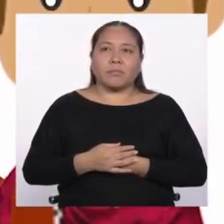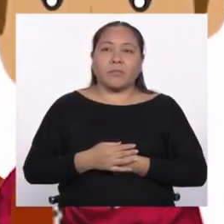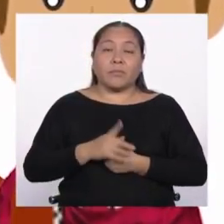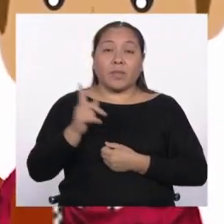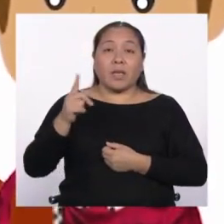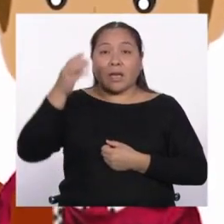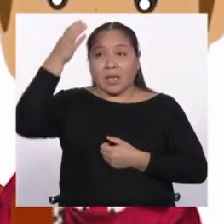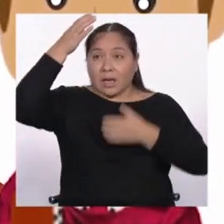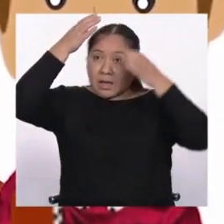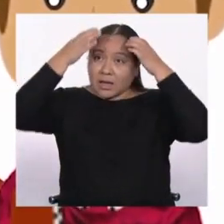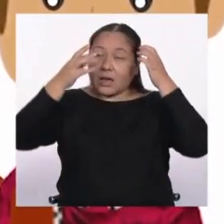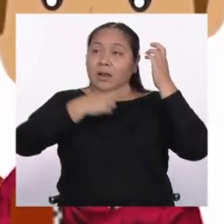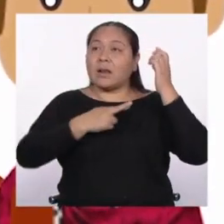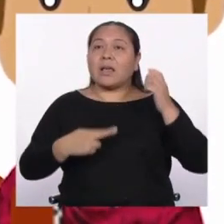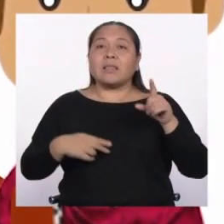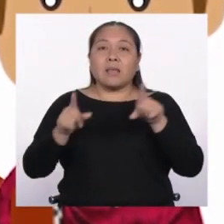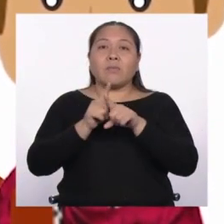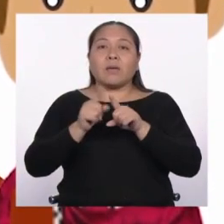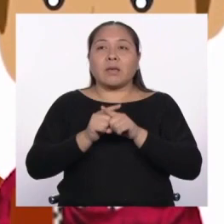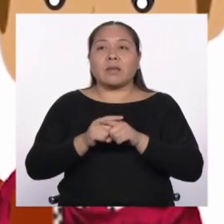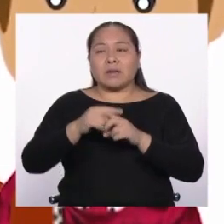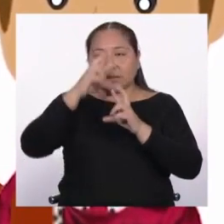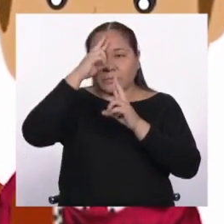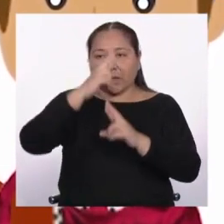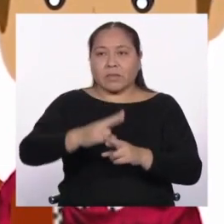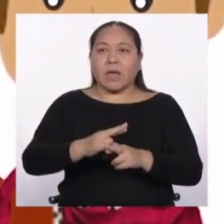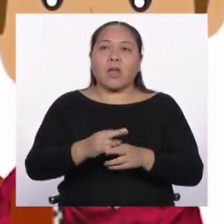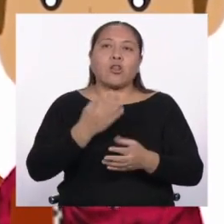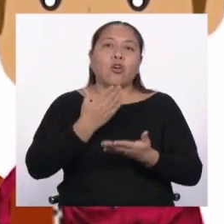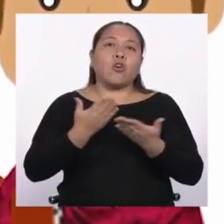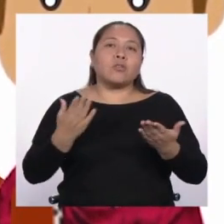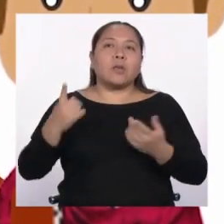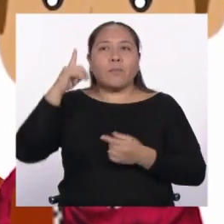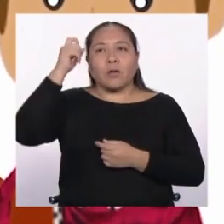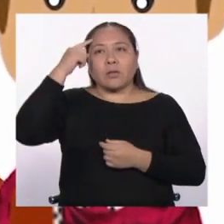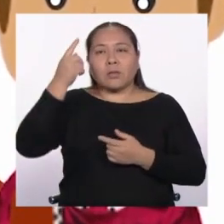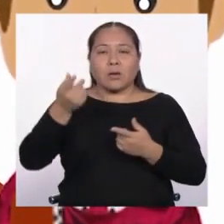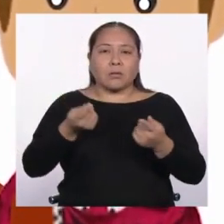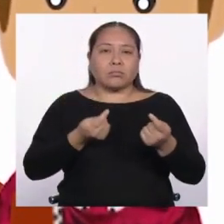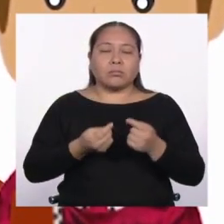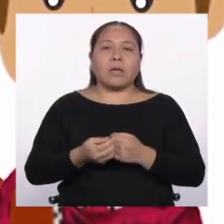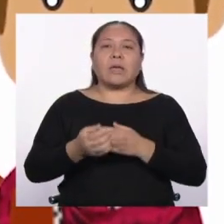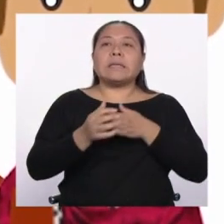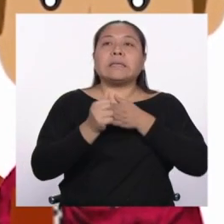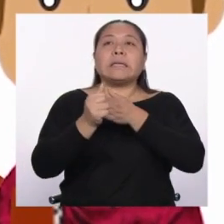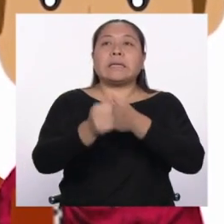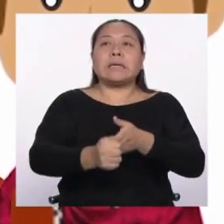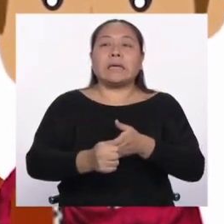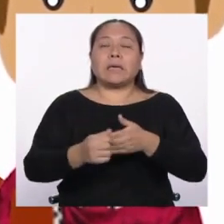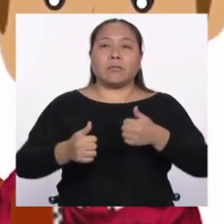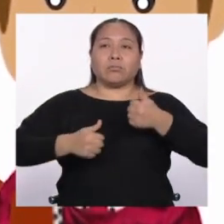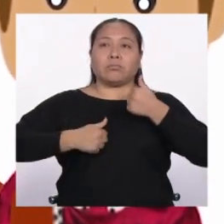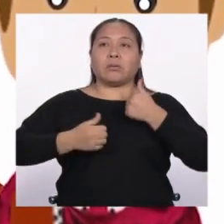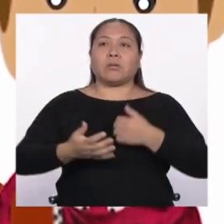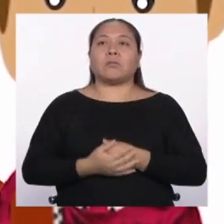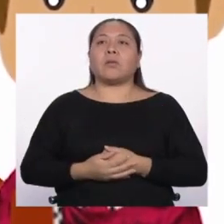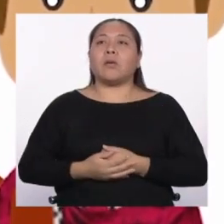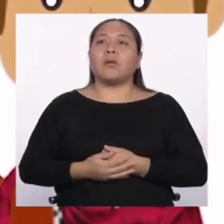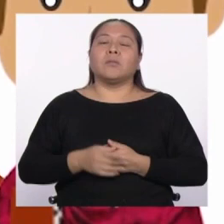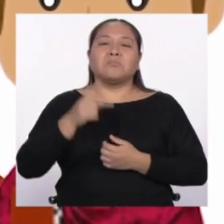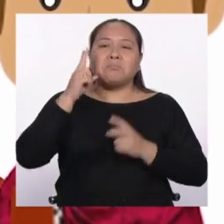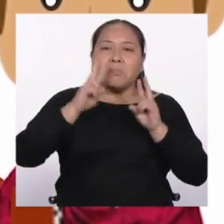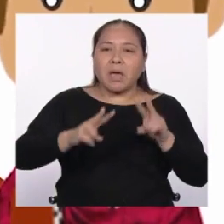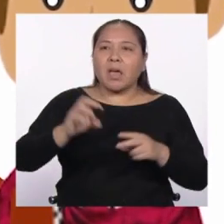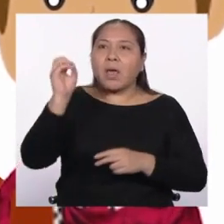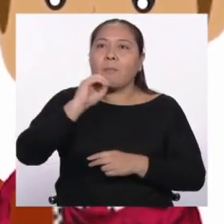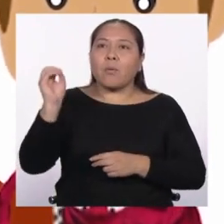El rey también tenía que cumplir con funciones políticas, como comandar ejércitos, determinar impuestos, brindar o quitar privilegios,